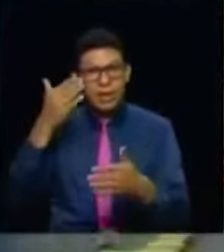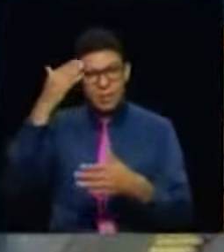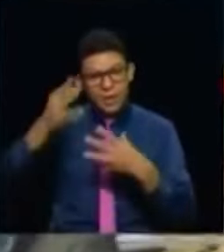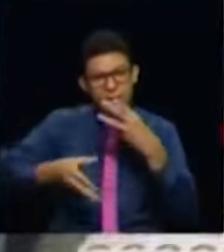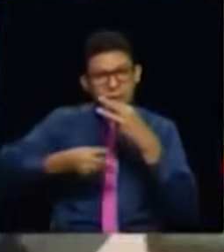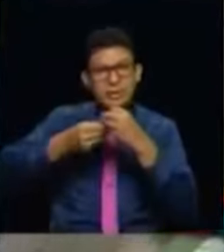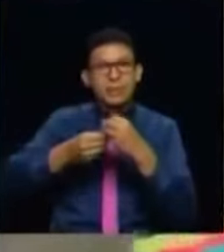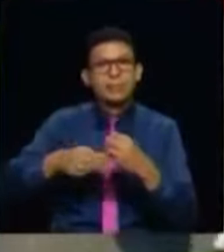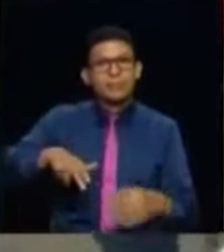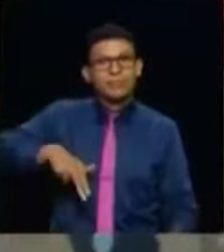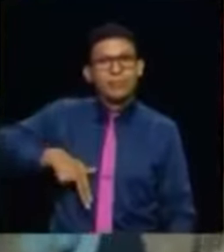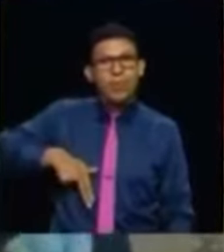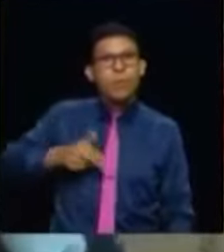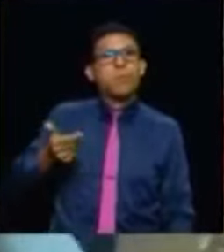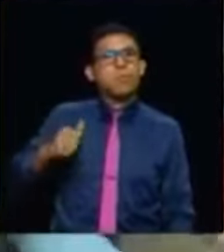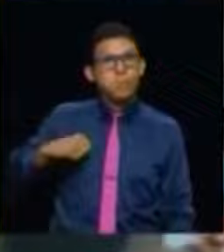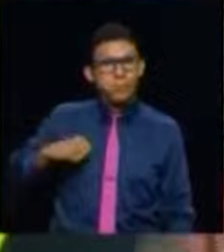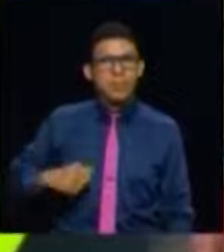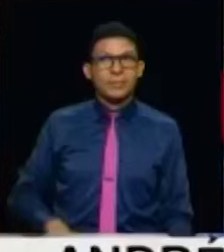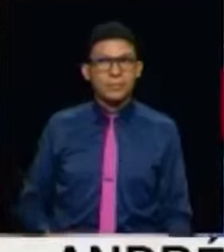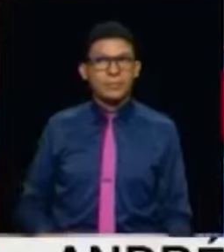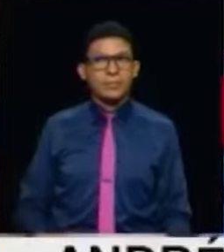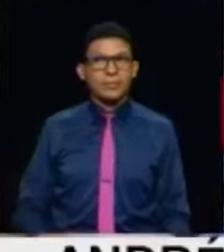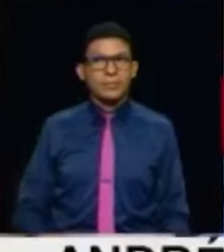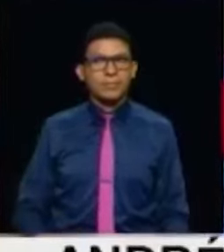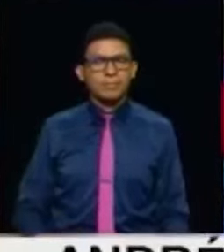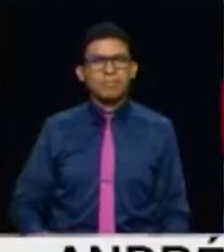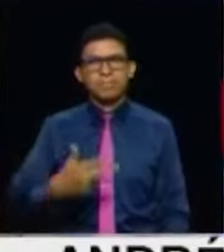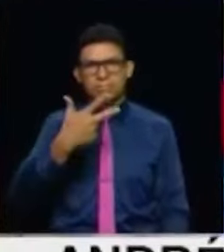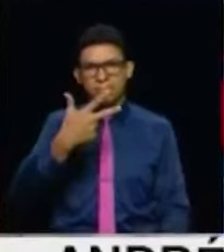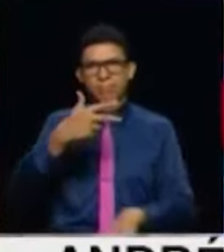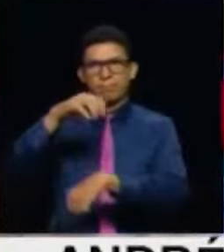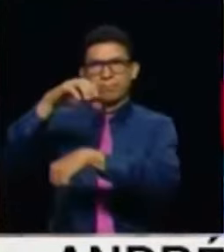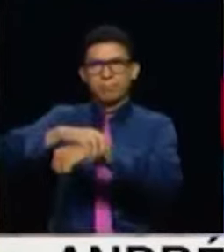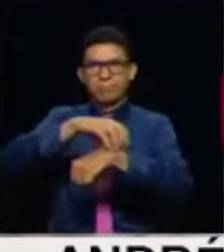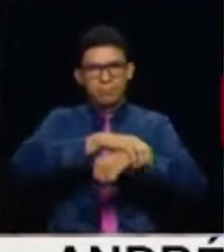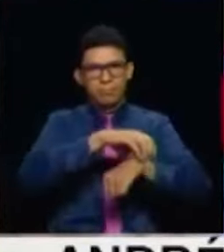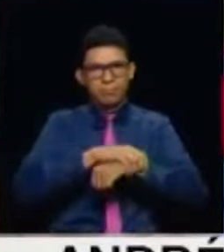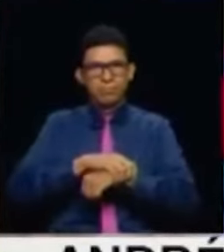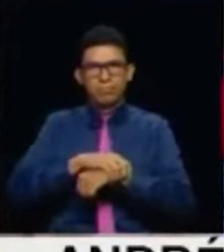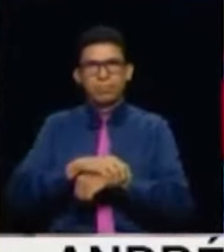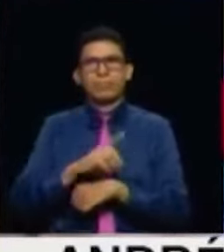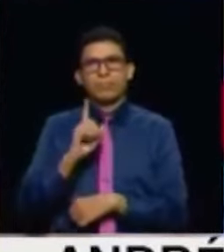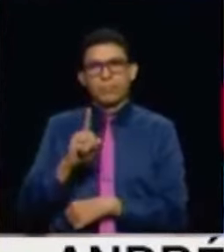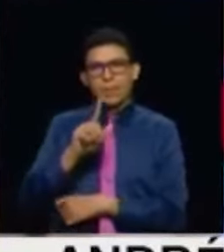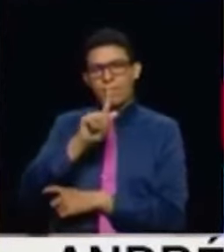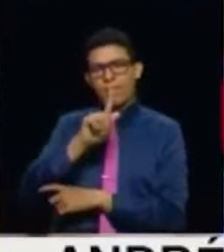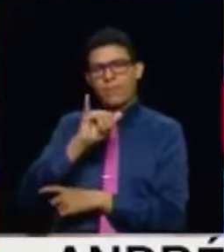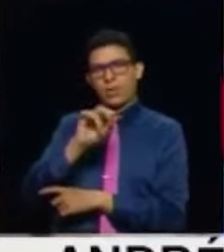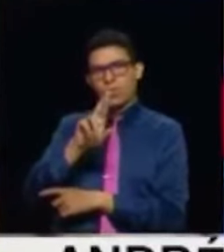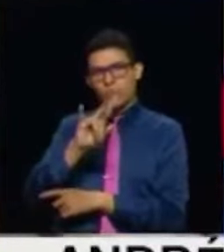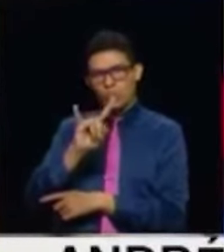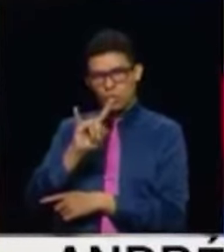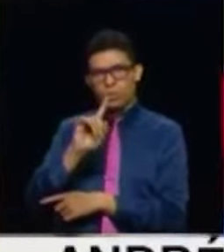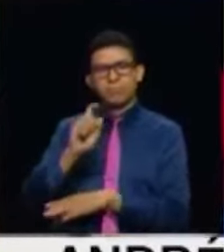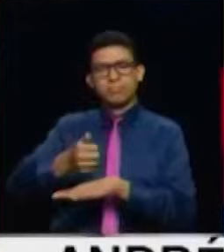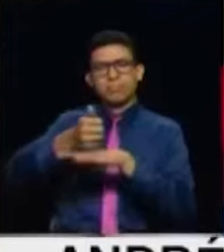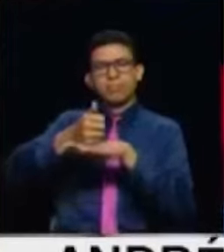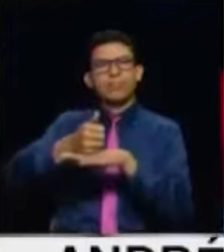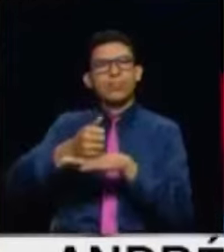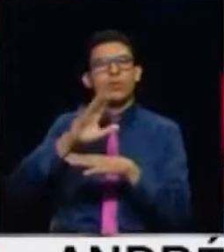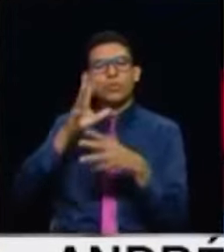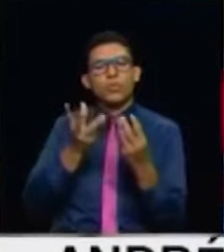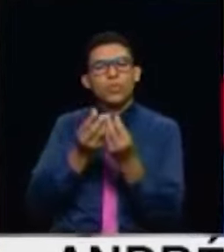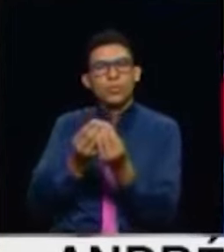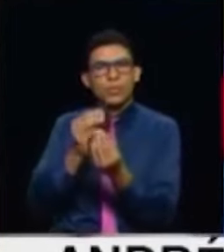estaban armados en el momento. Hasta el momento tres capturas, alias Firu, el cabecilla del Frente 36